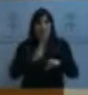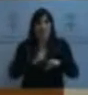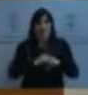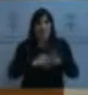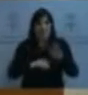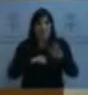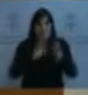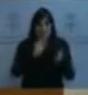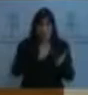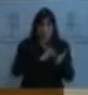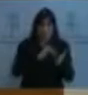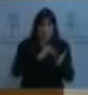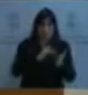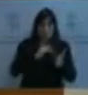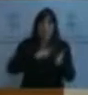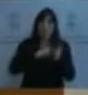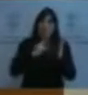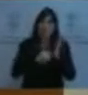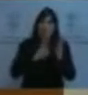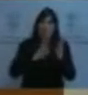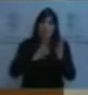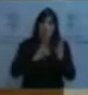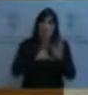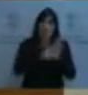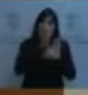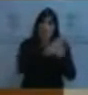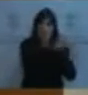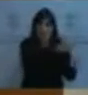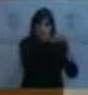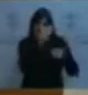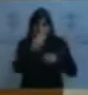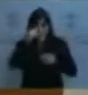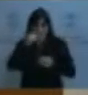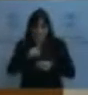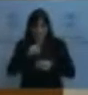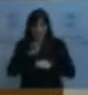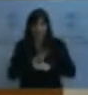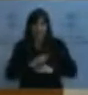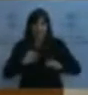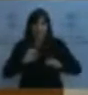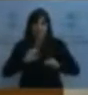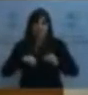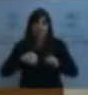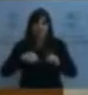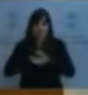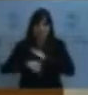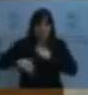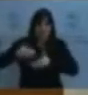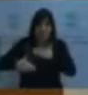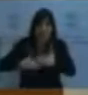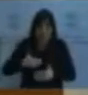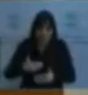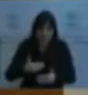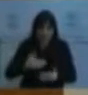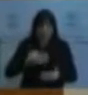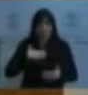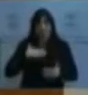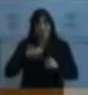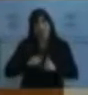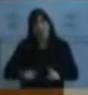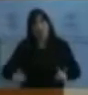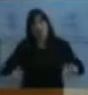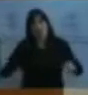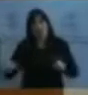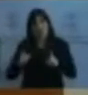esta Cámara se dilatan más o menos, nosotros creemos que demasiado en el tiempo, y por tanto se tarda mucho en